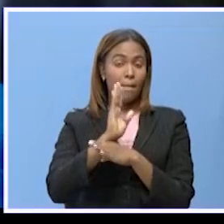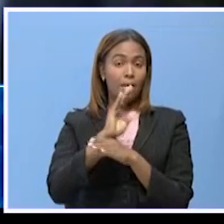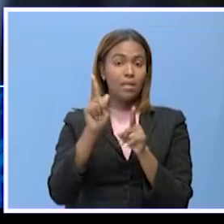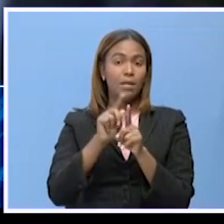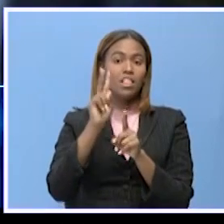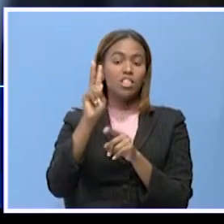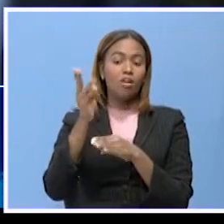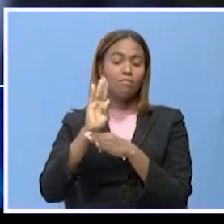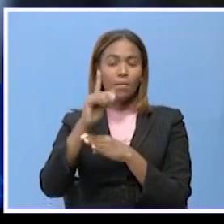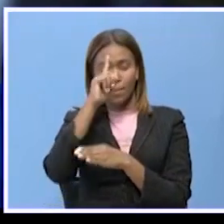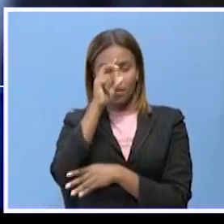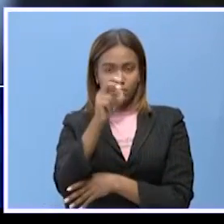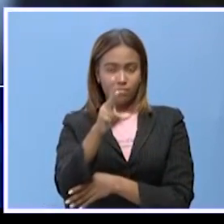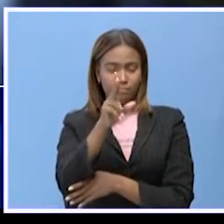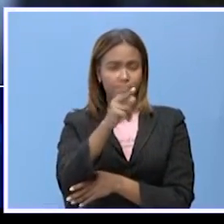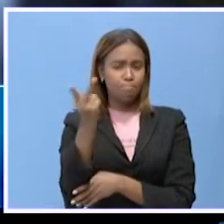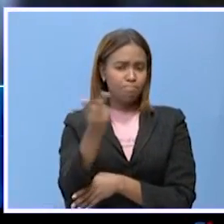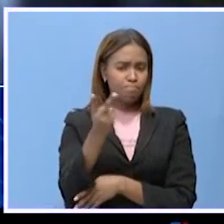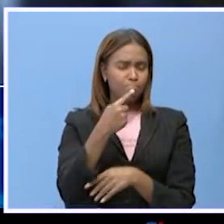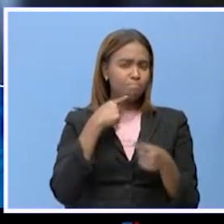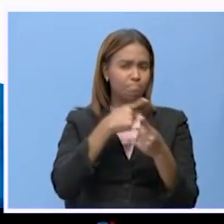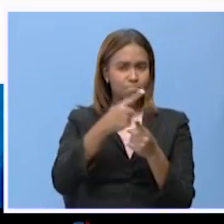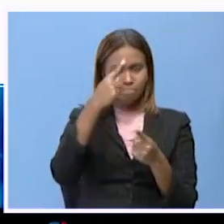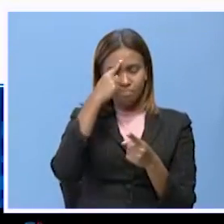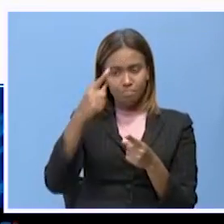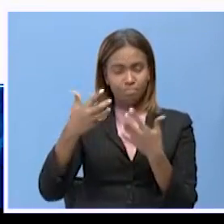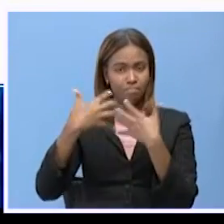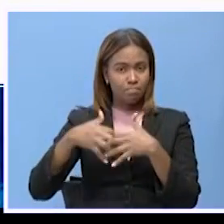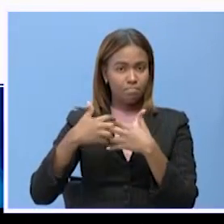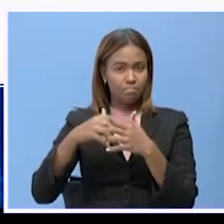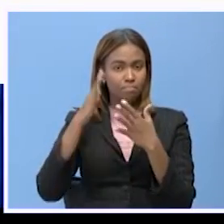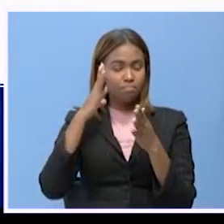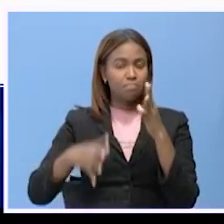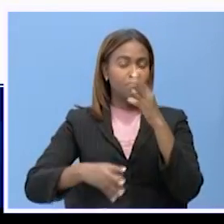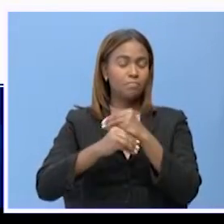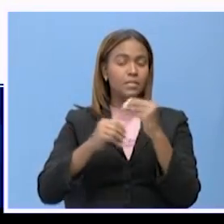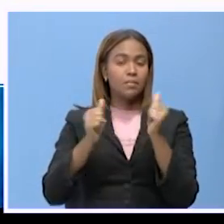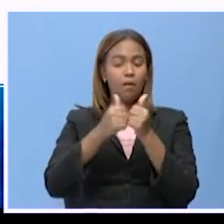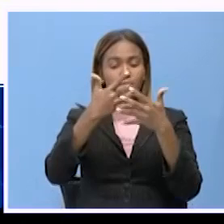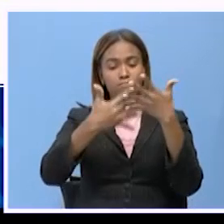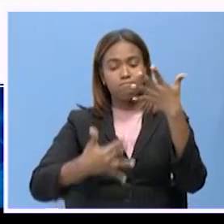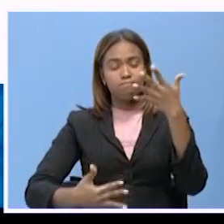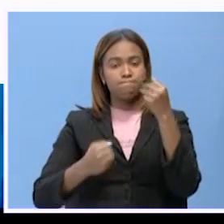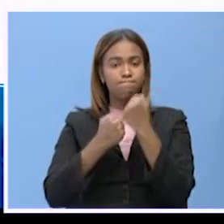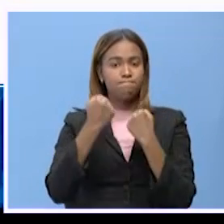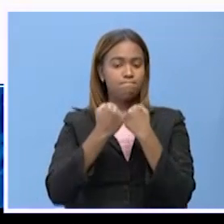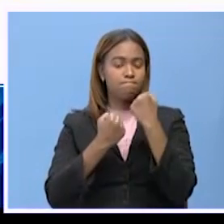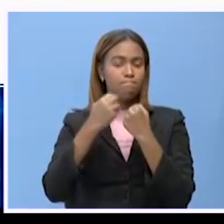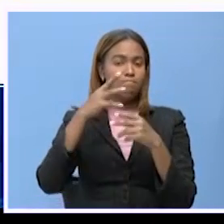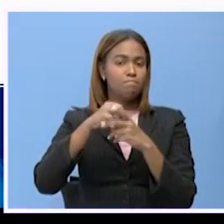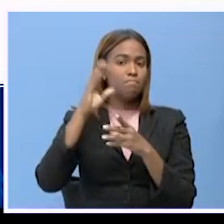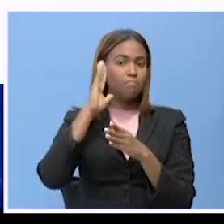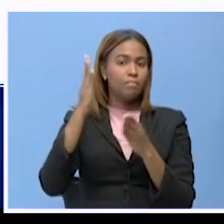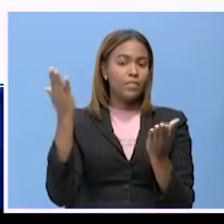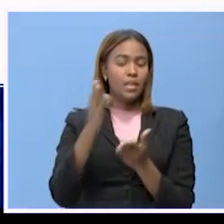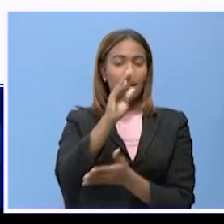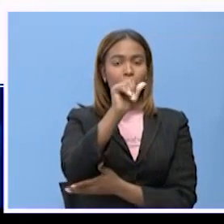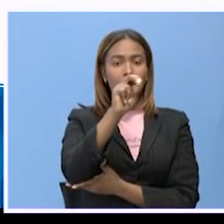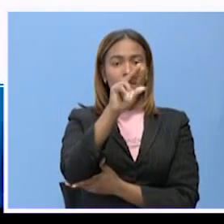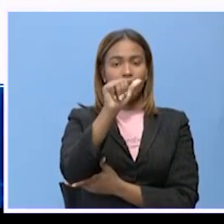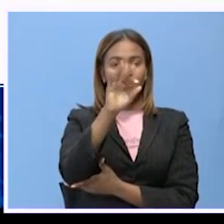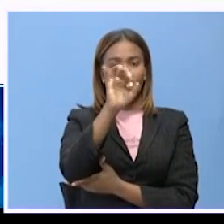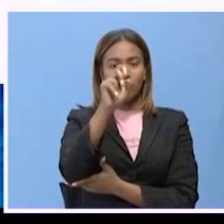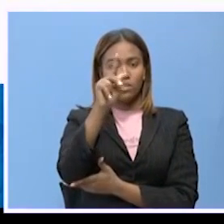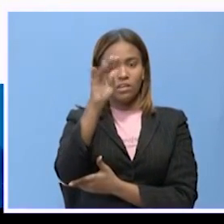de televisión. Las producciones anunciadas por la compañía se sumarán a un catálogo de colaboraciones que incluye American